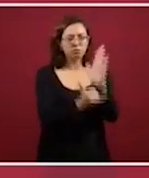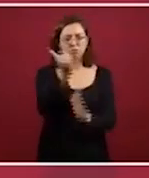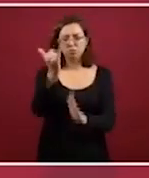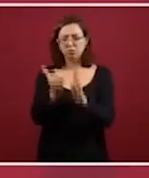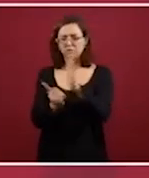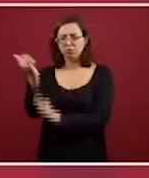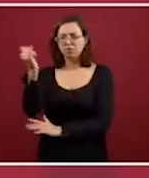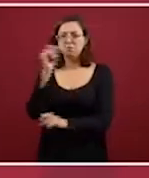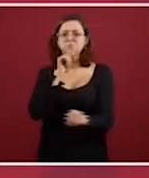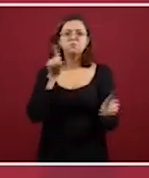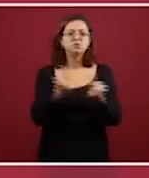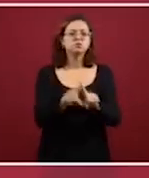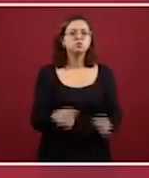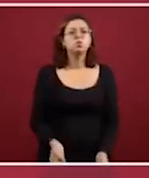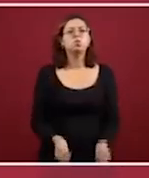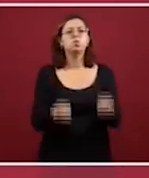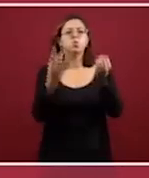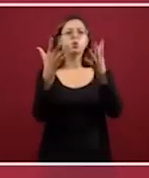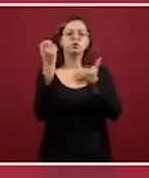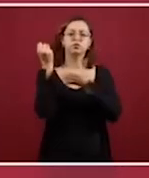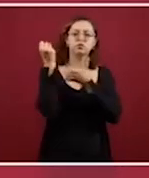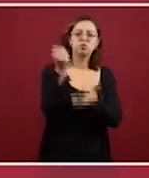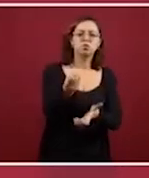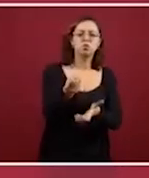y los costos estimados